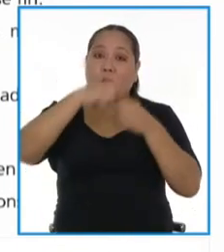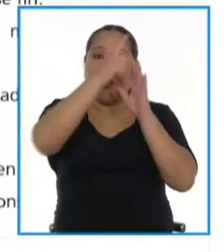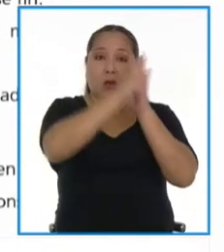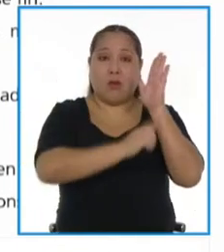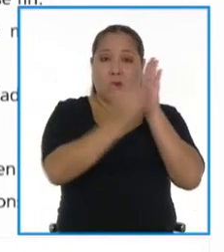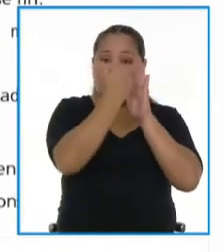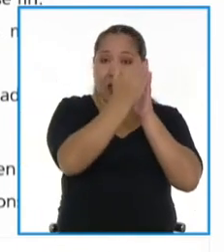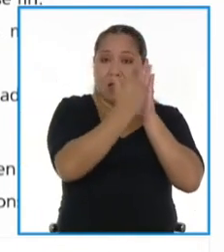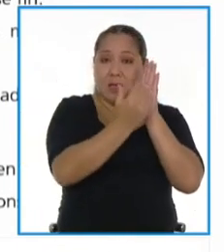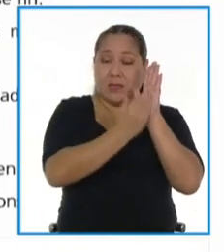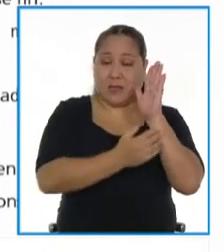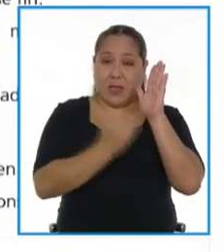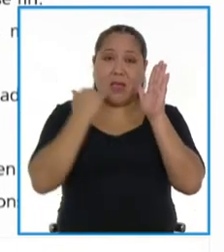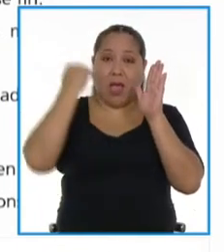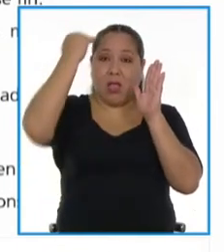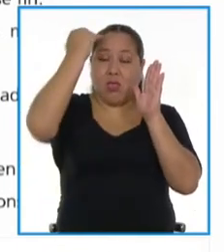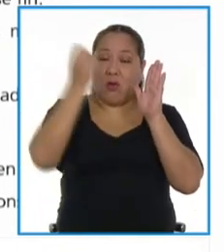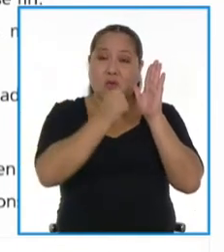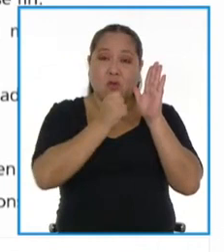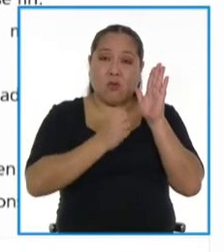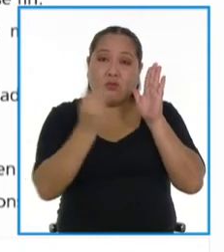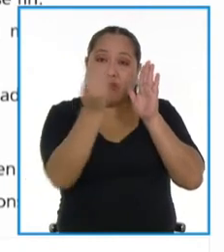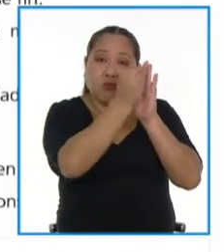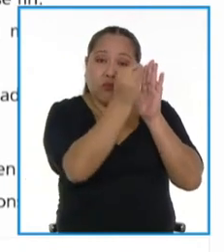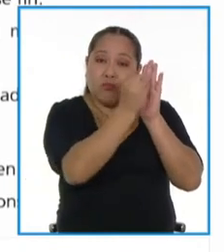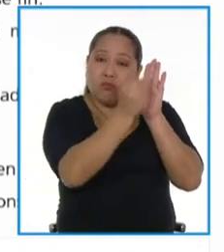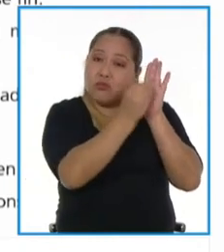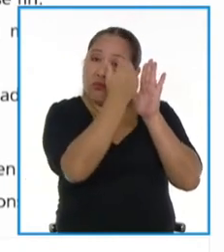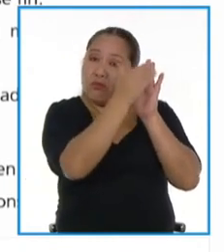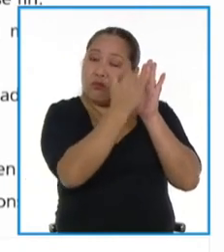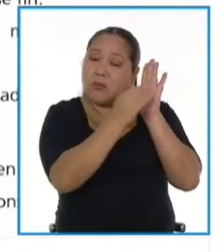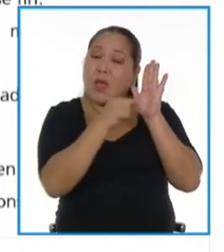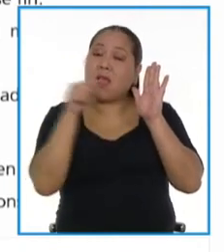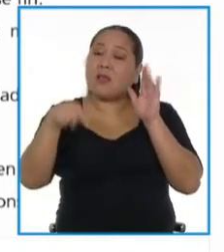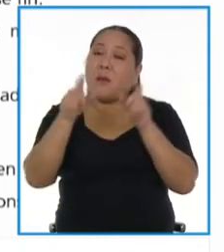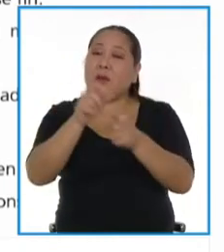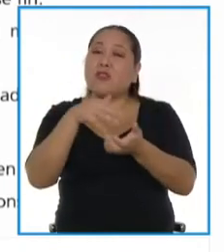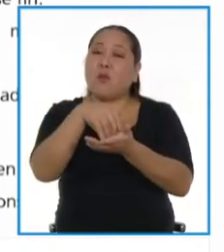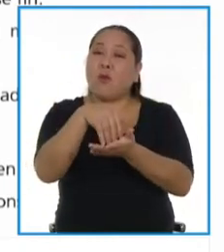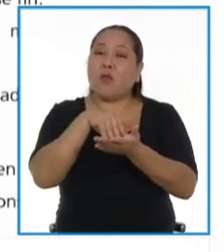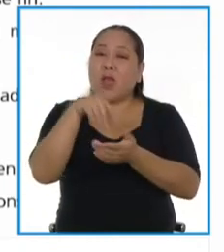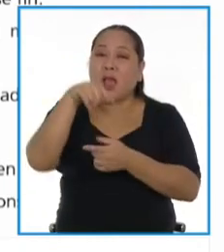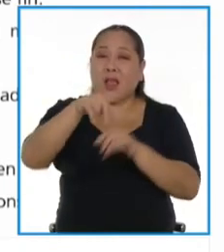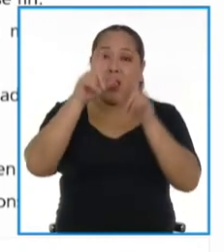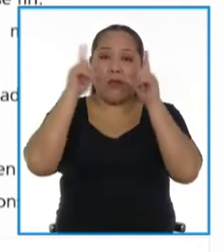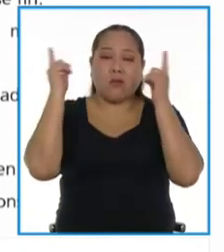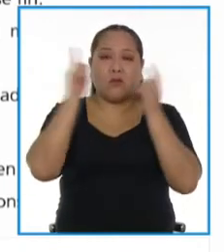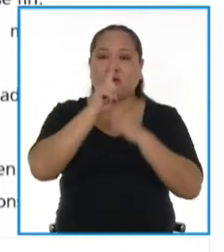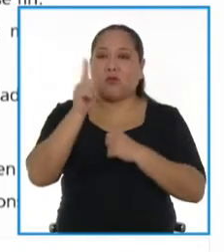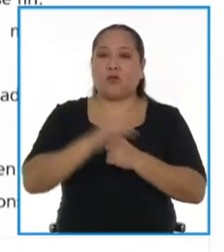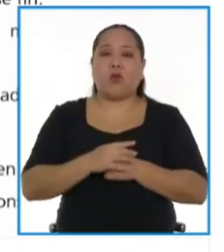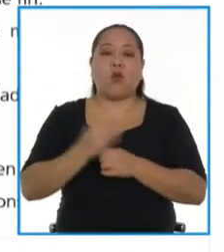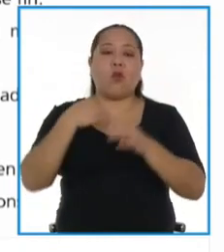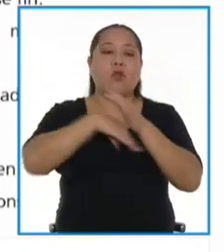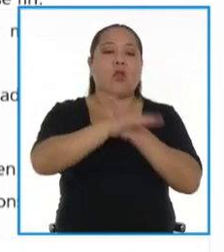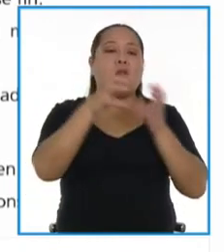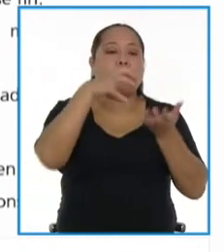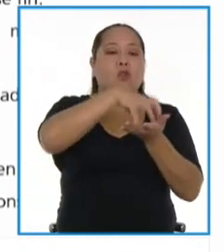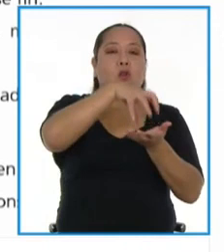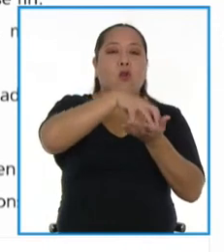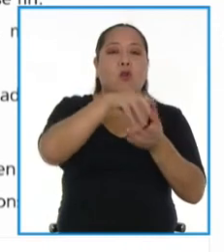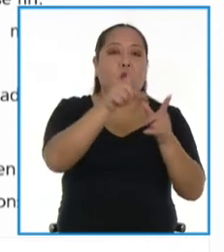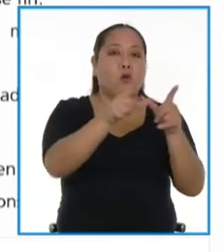de adultos mayores programados o priorizados por su condición de vulnerabilidad en la región Loreto no se realizó en un centro de